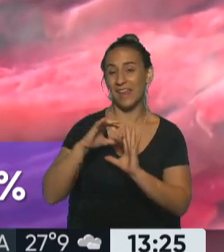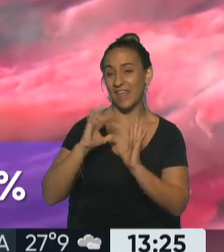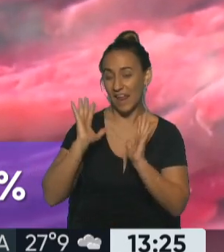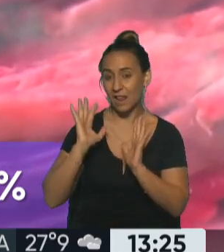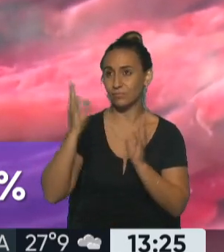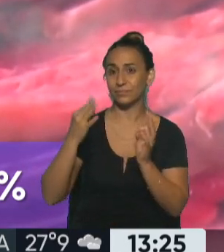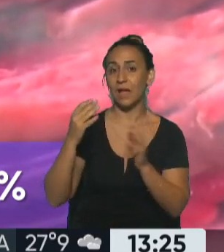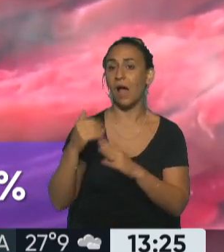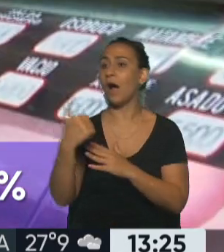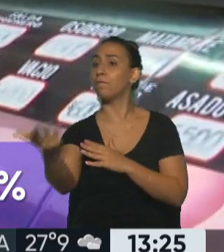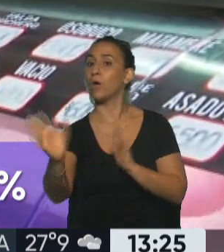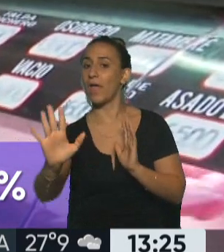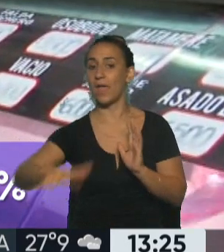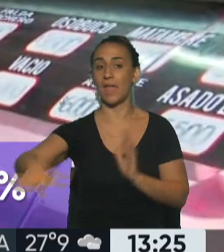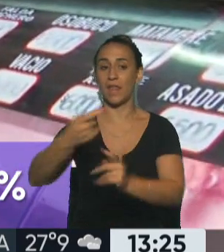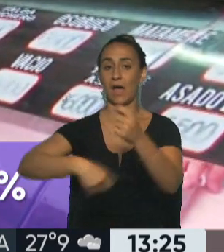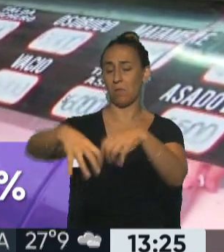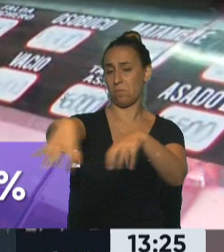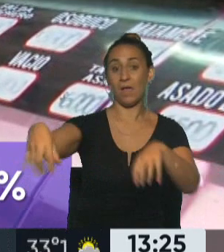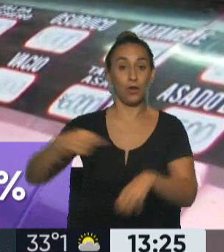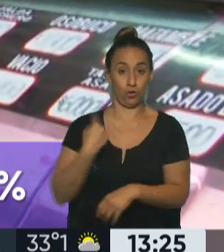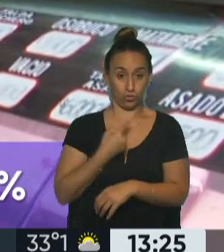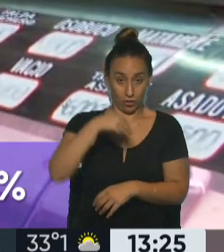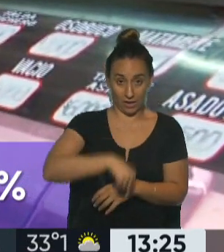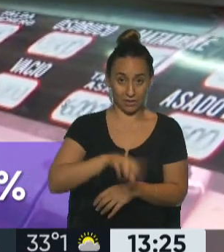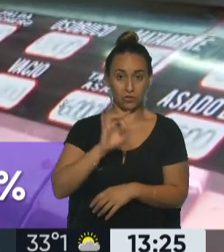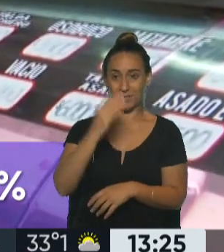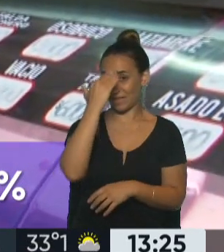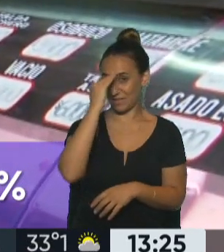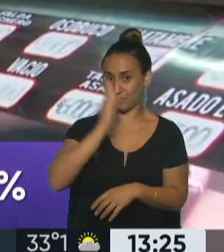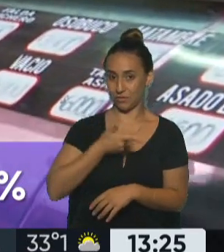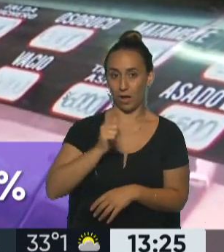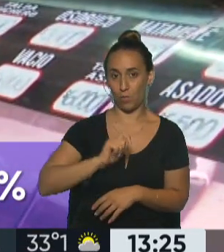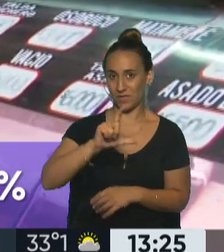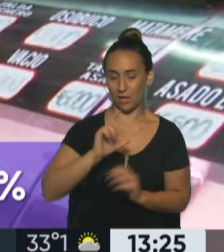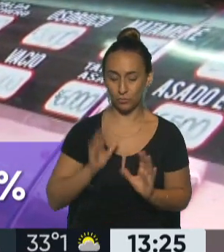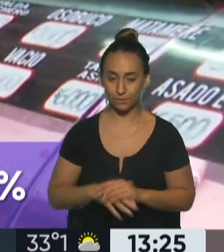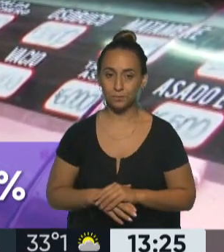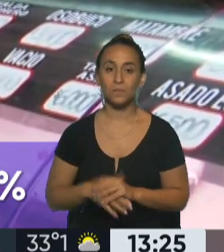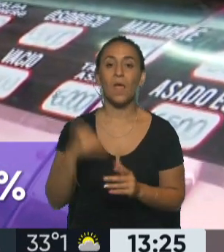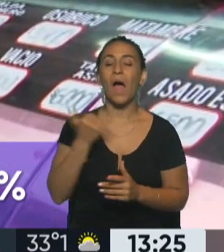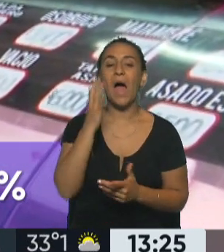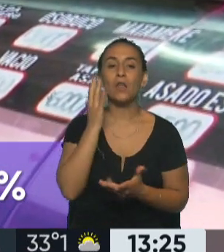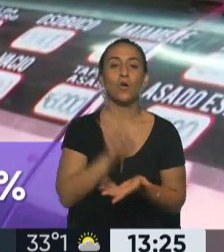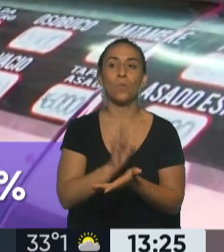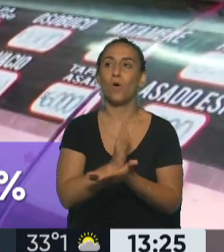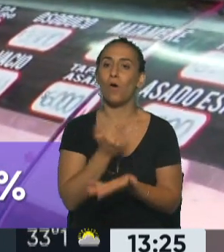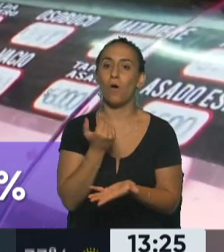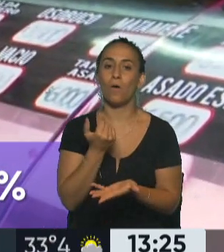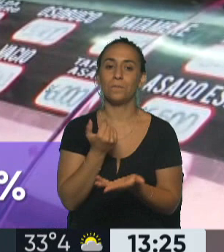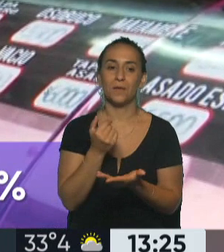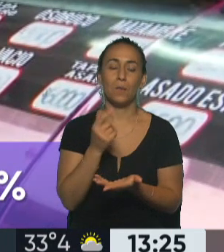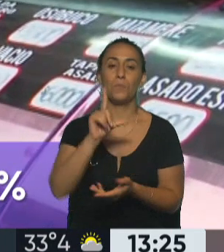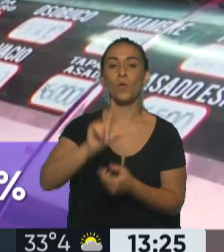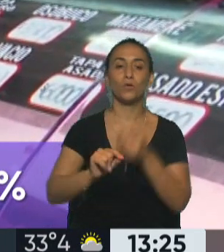acá nosotros Solamente hasta hoy el 15% nada más tenemos algún combo algo que haya preparado